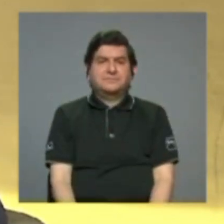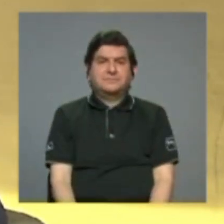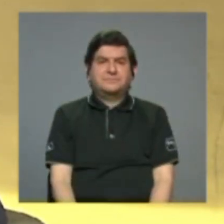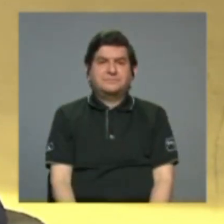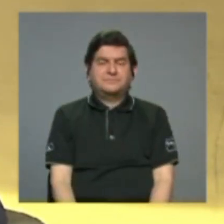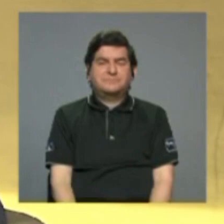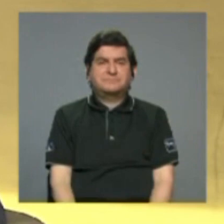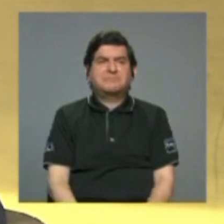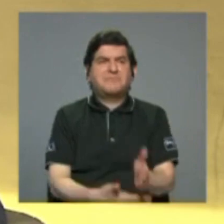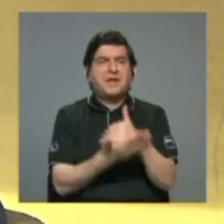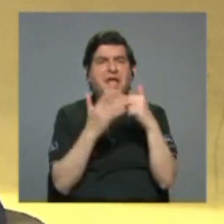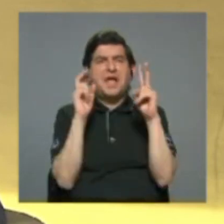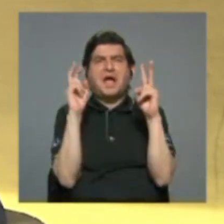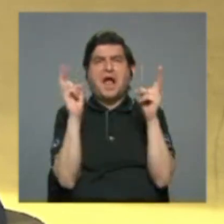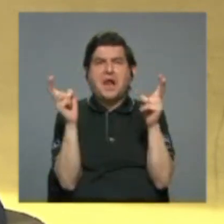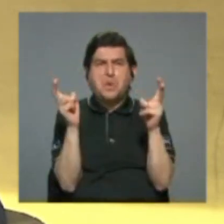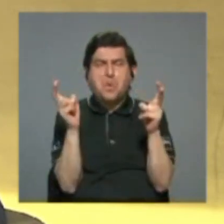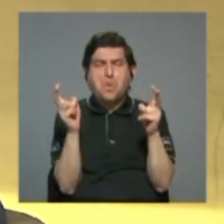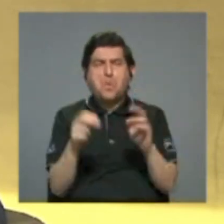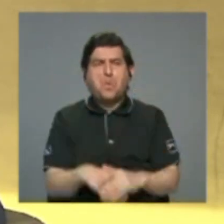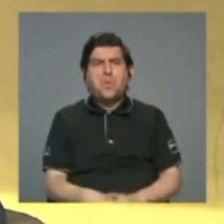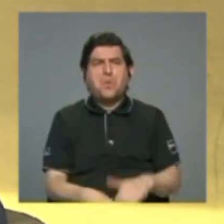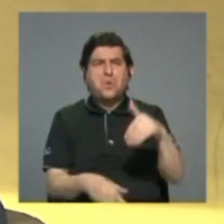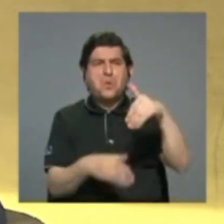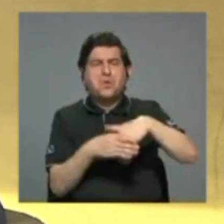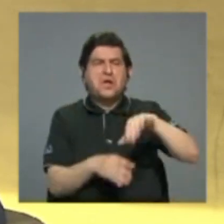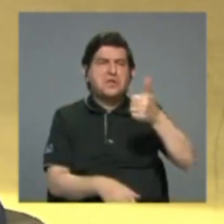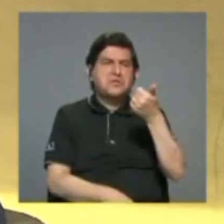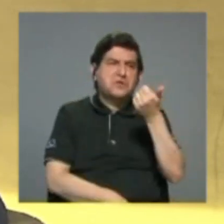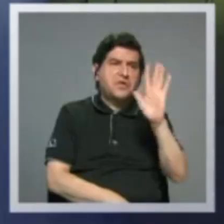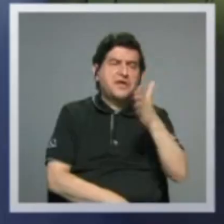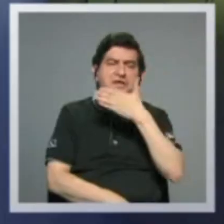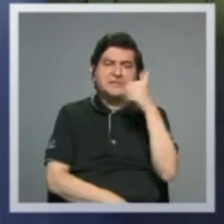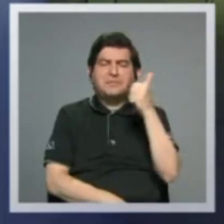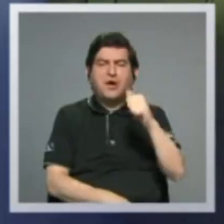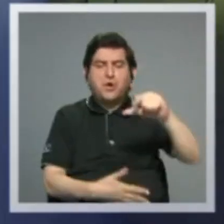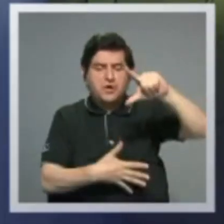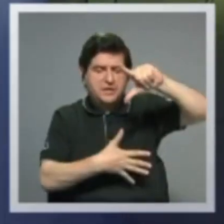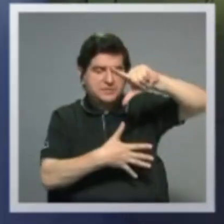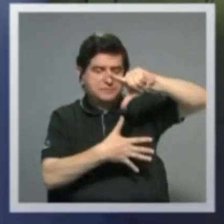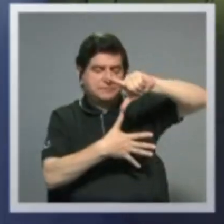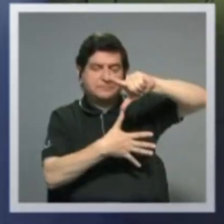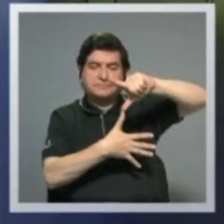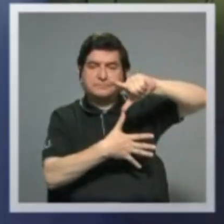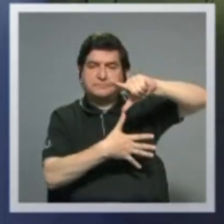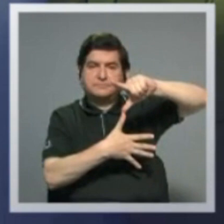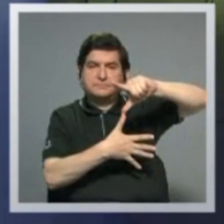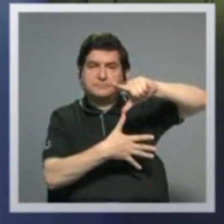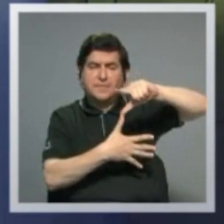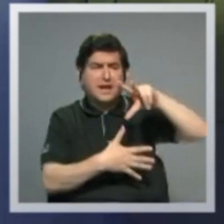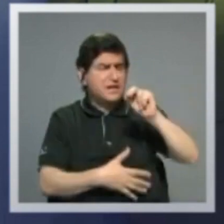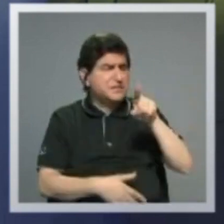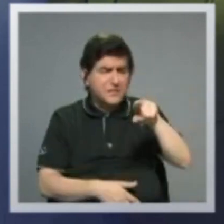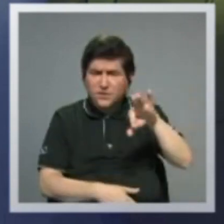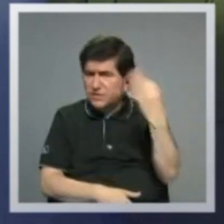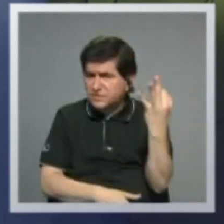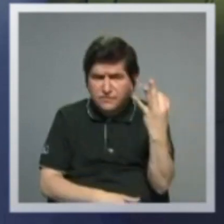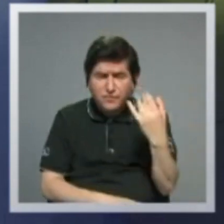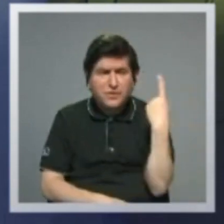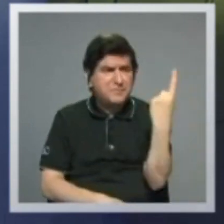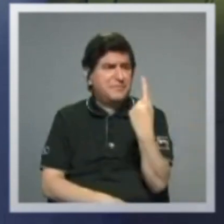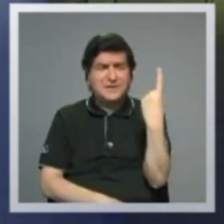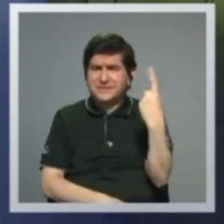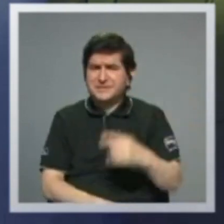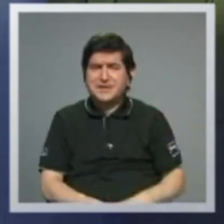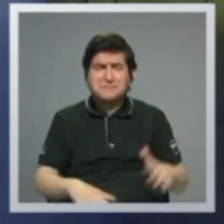pero en algunos temas está entre las 15 mejores de América Latina, y aún si no fuera así, siempre